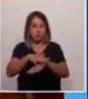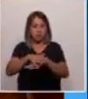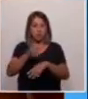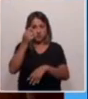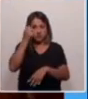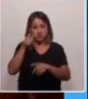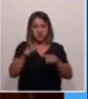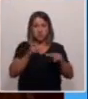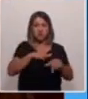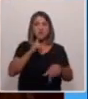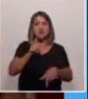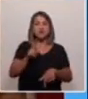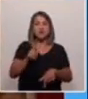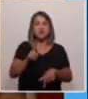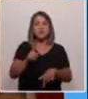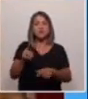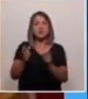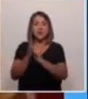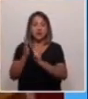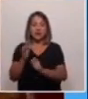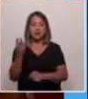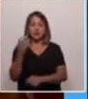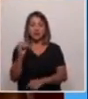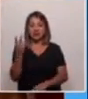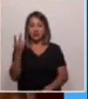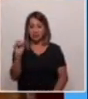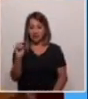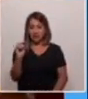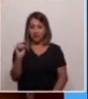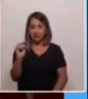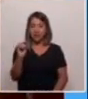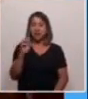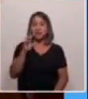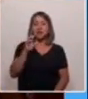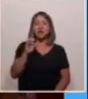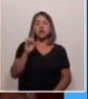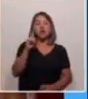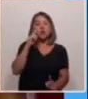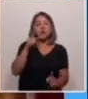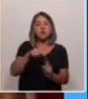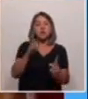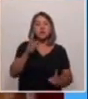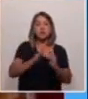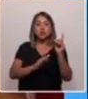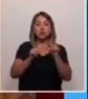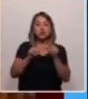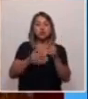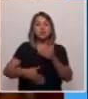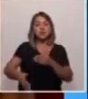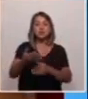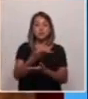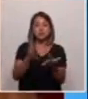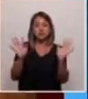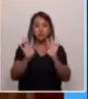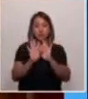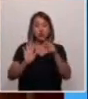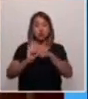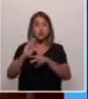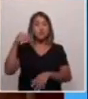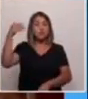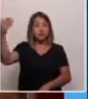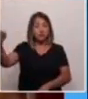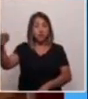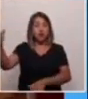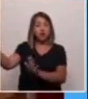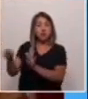chilenos, viene de la Agenda 2030 de la ONU, de los ODS, que son los Objetivos de Desarrollo Sostenible. Es una norma que viene de afuera y que la tratamos de